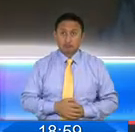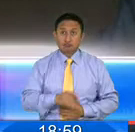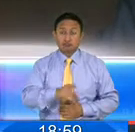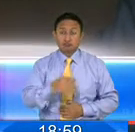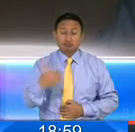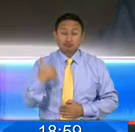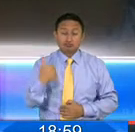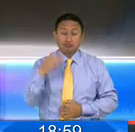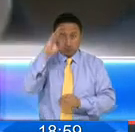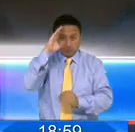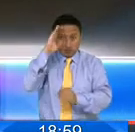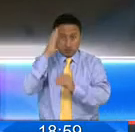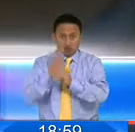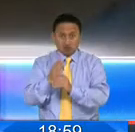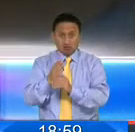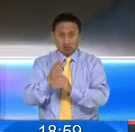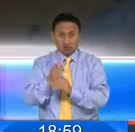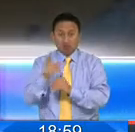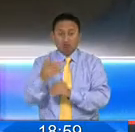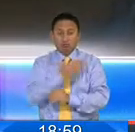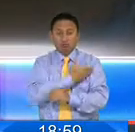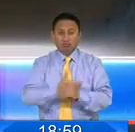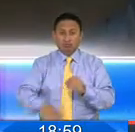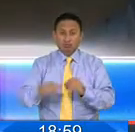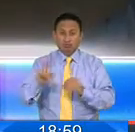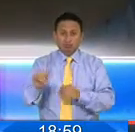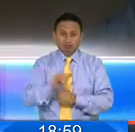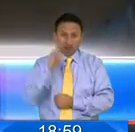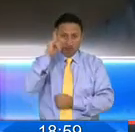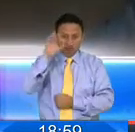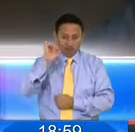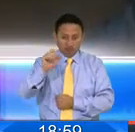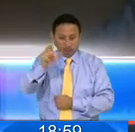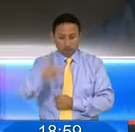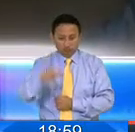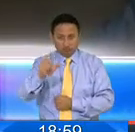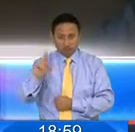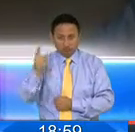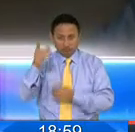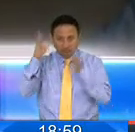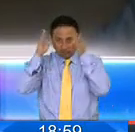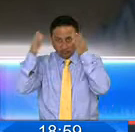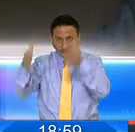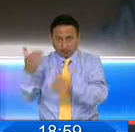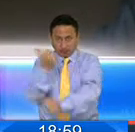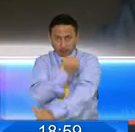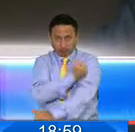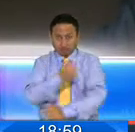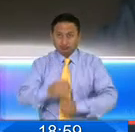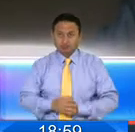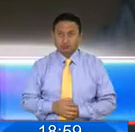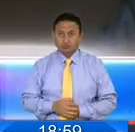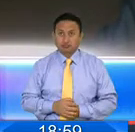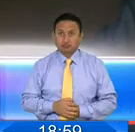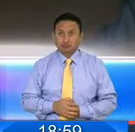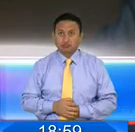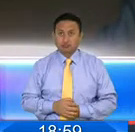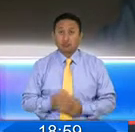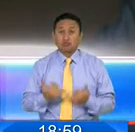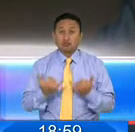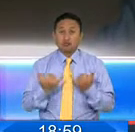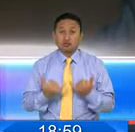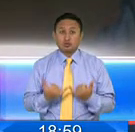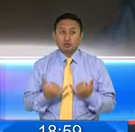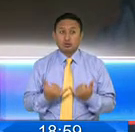como presidente electo de ecuador vacunar su población para el día de hoy se